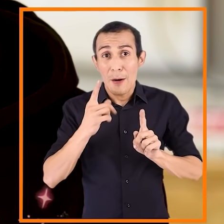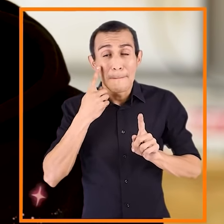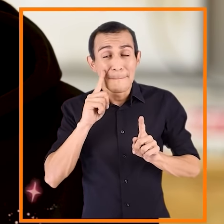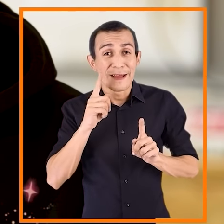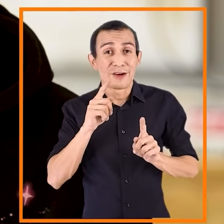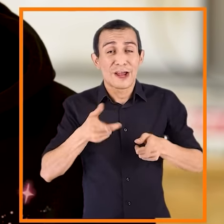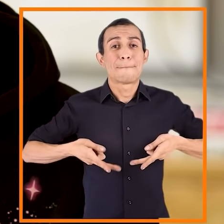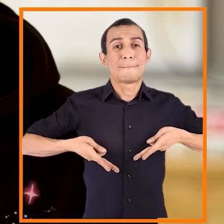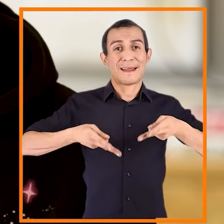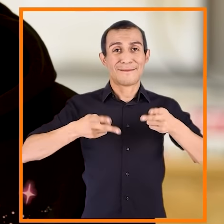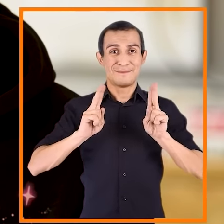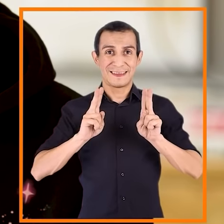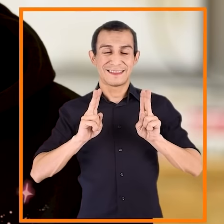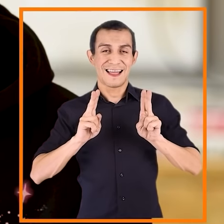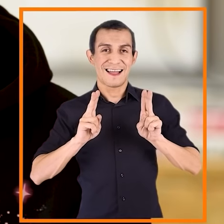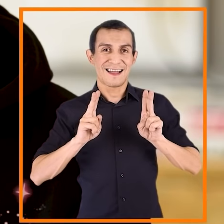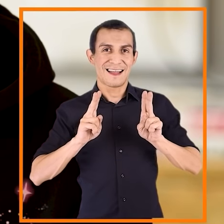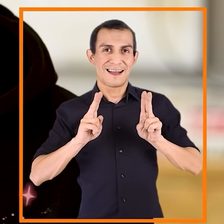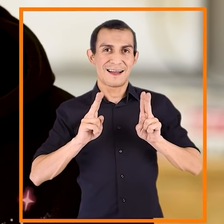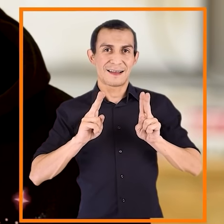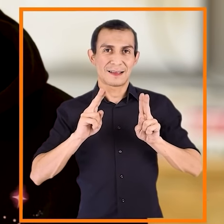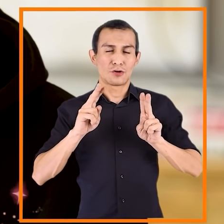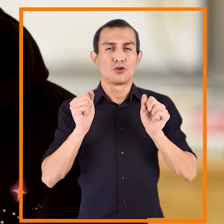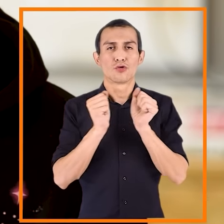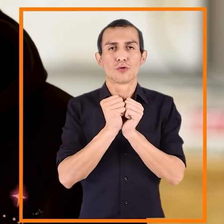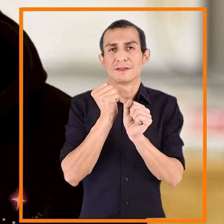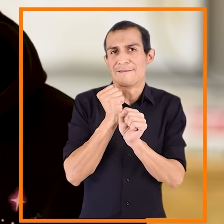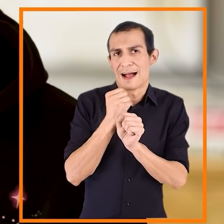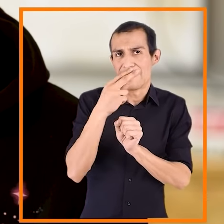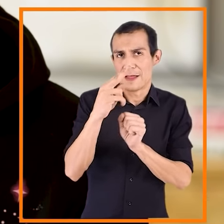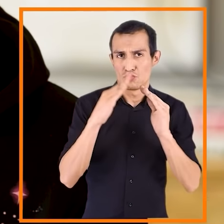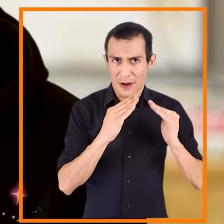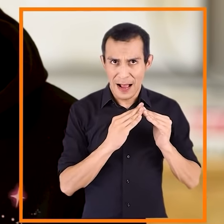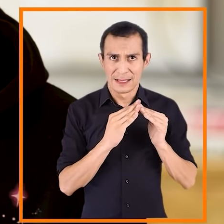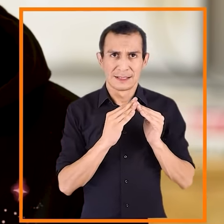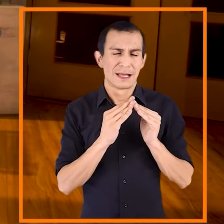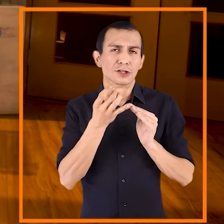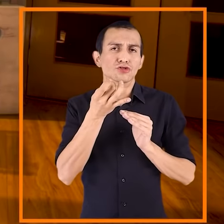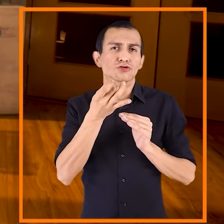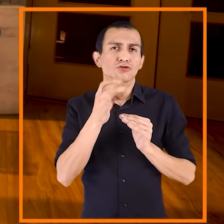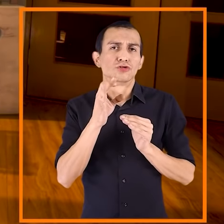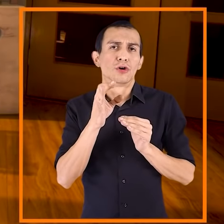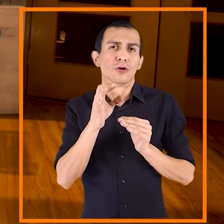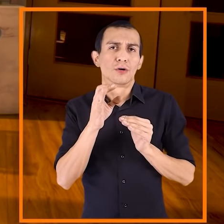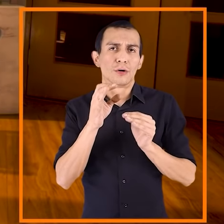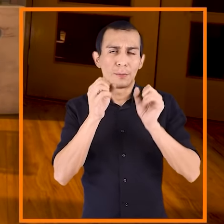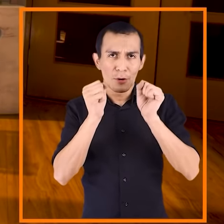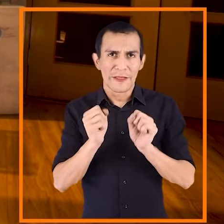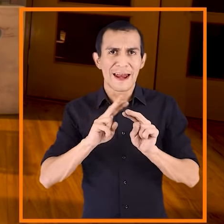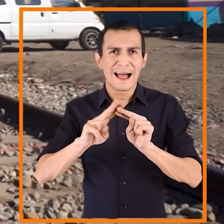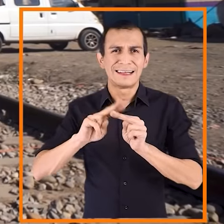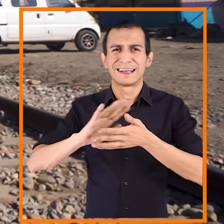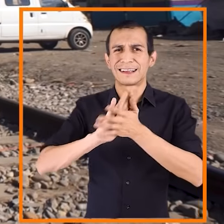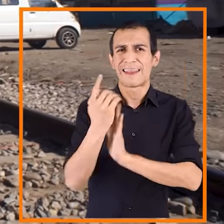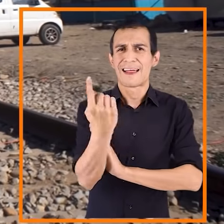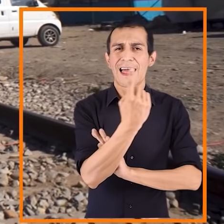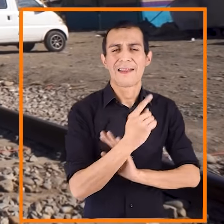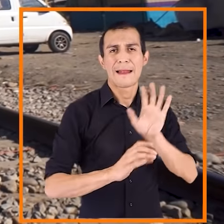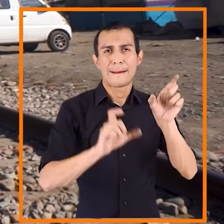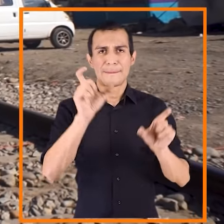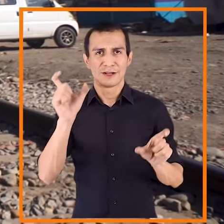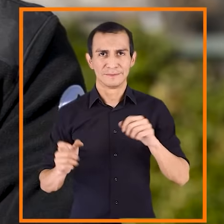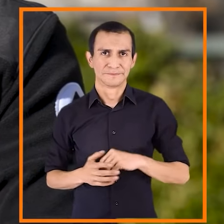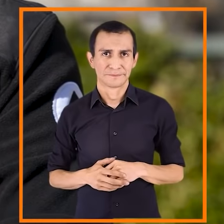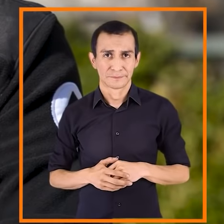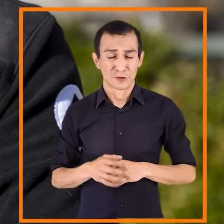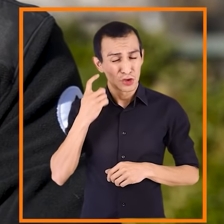esporádico, pero que les permita, cierto, poder cumplir con su rol de mamá, de dueñas de casa. Son los referentes de cabras que van a llegar